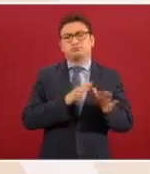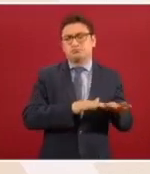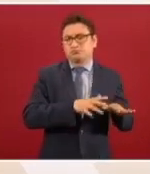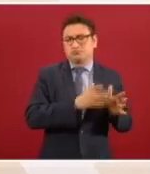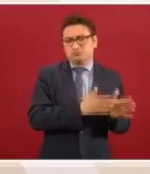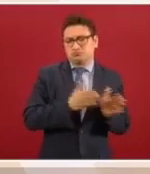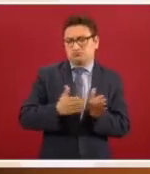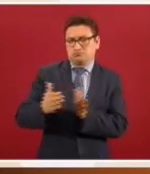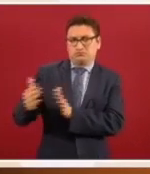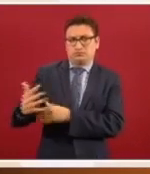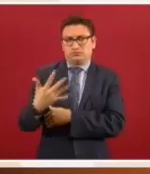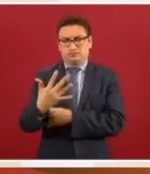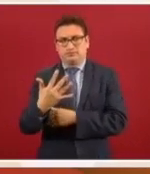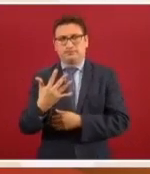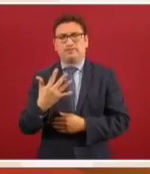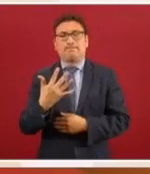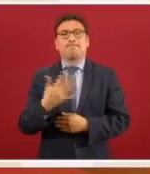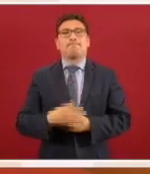comprenden